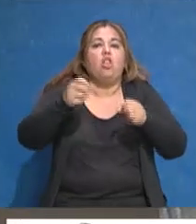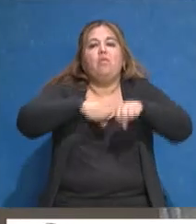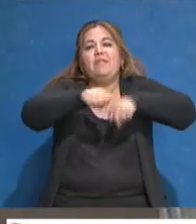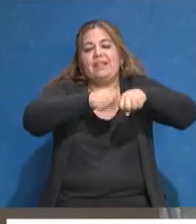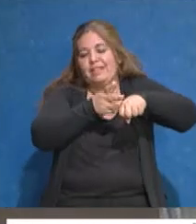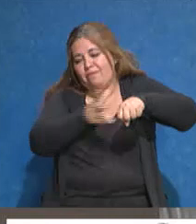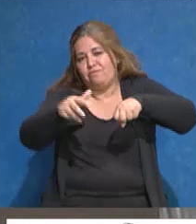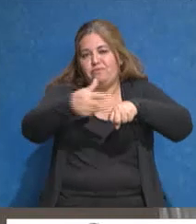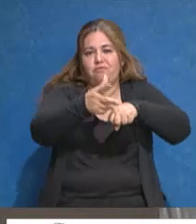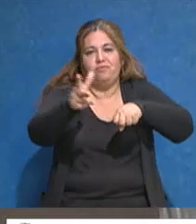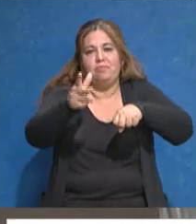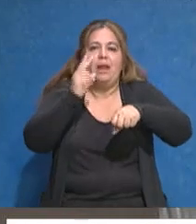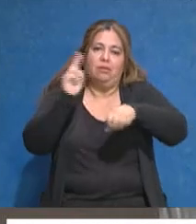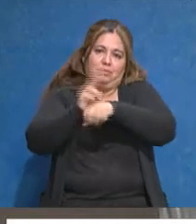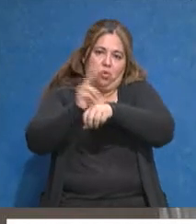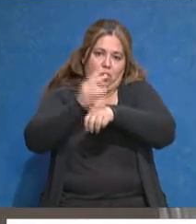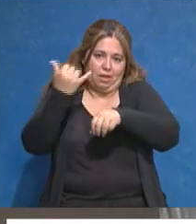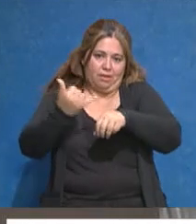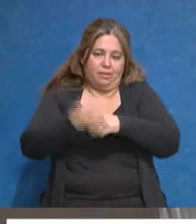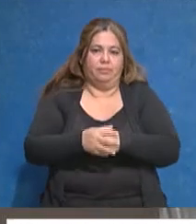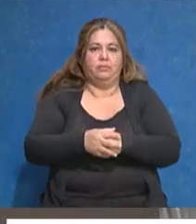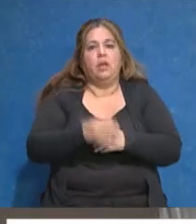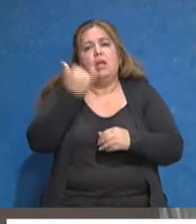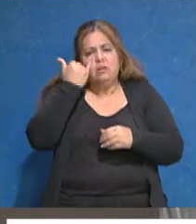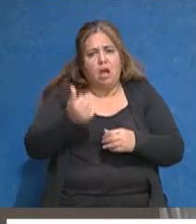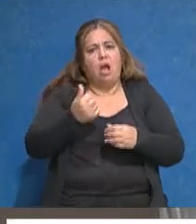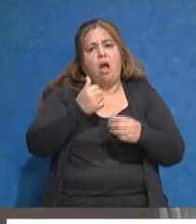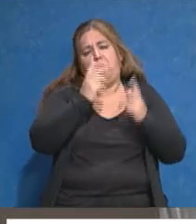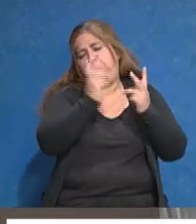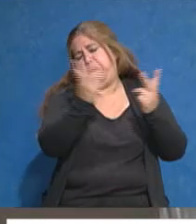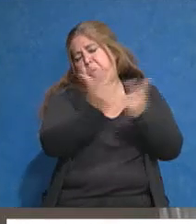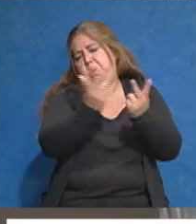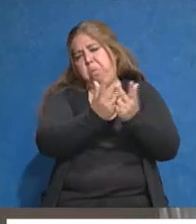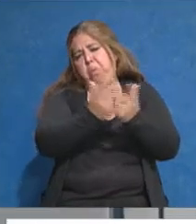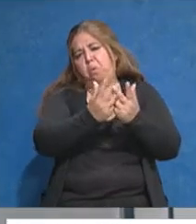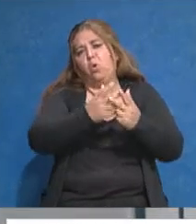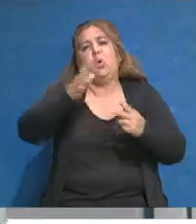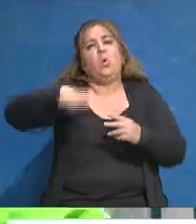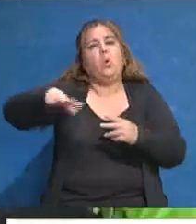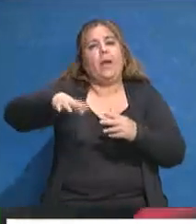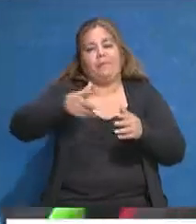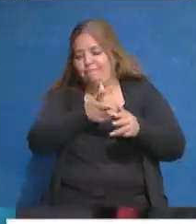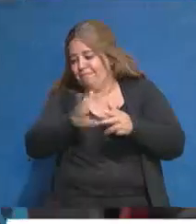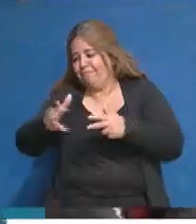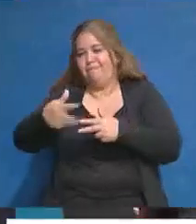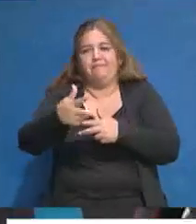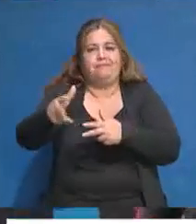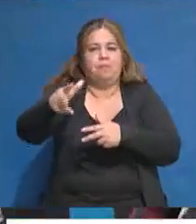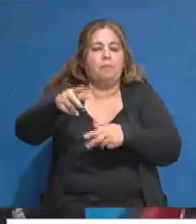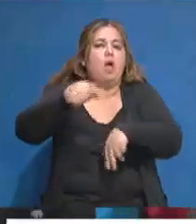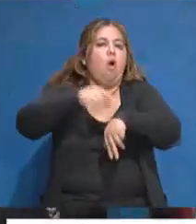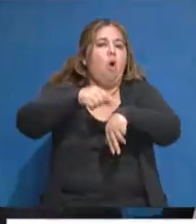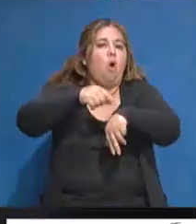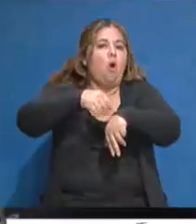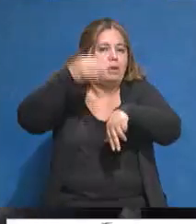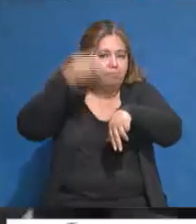llegó a que vamos a programar un circuito fijo, con horario fijo, para